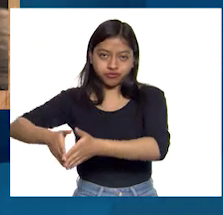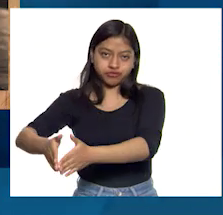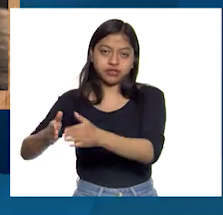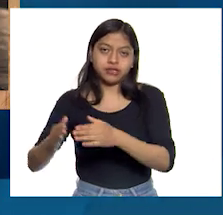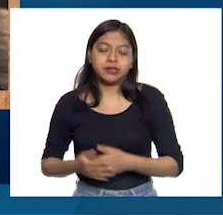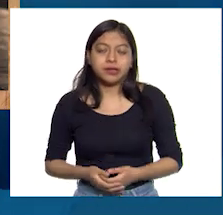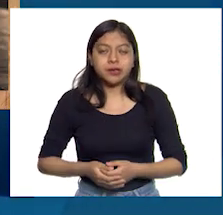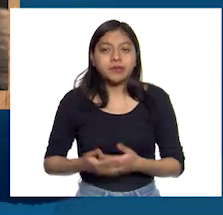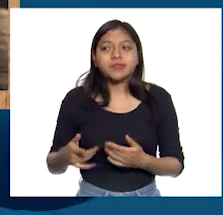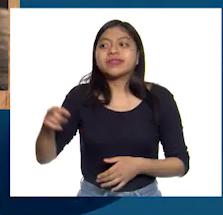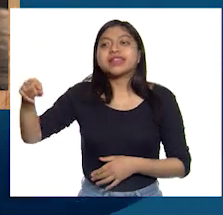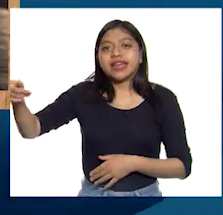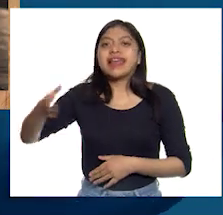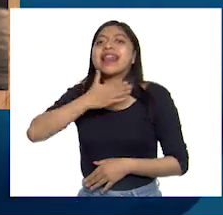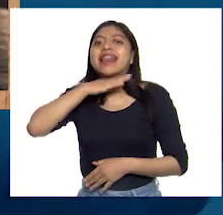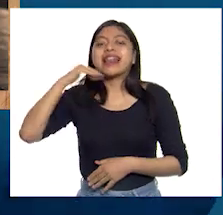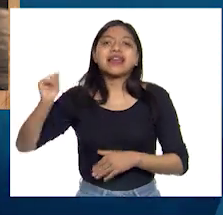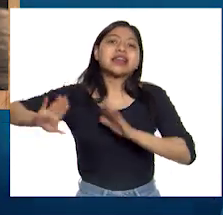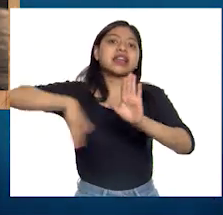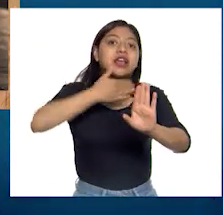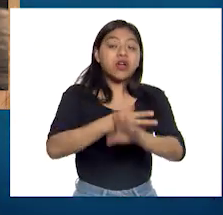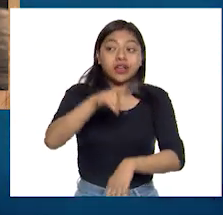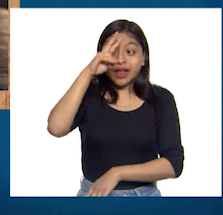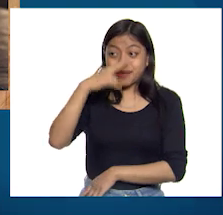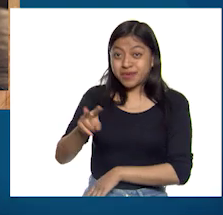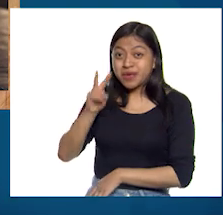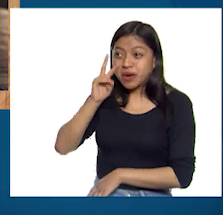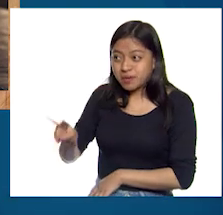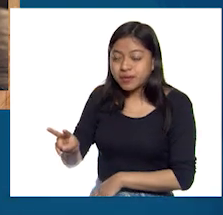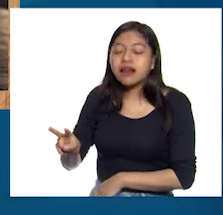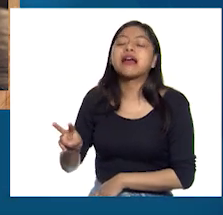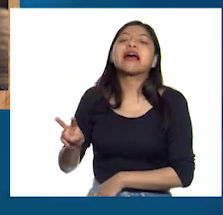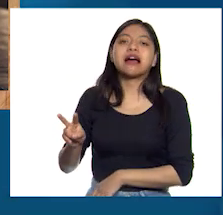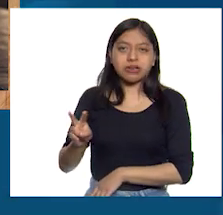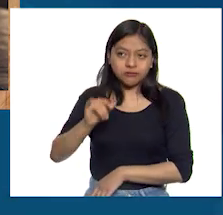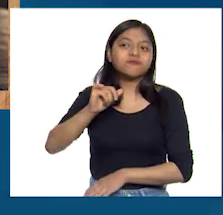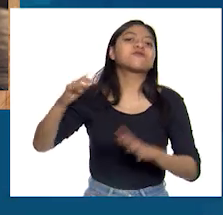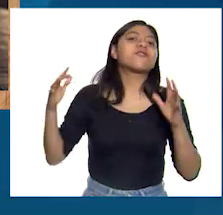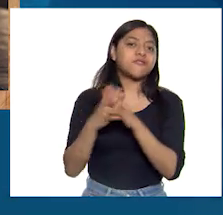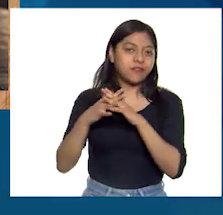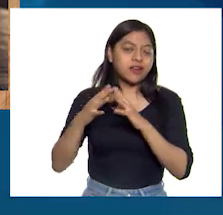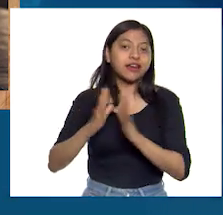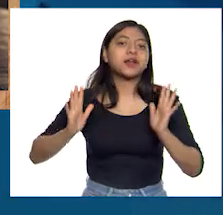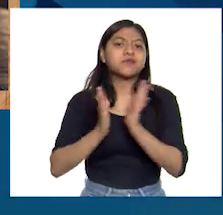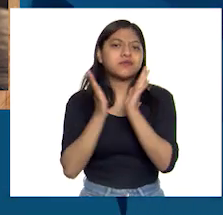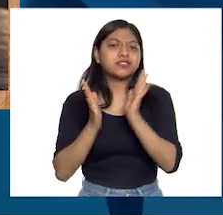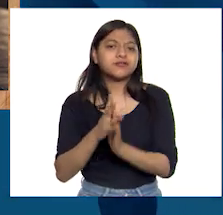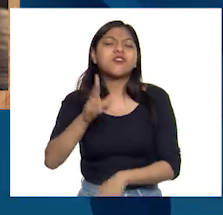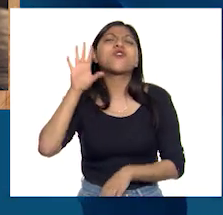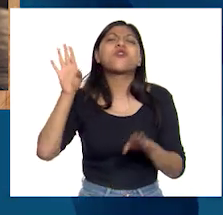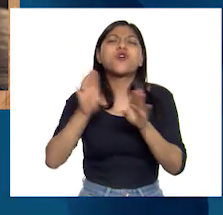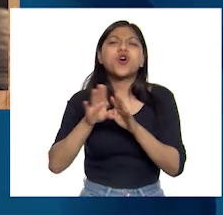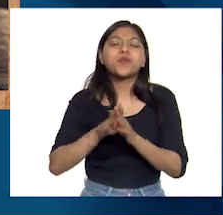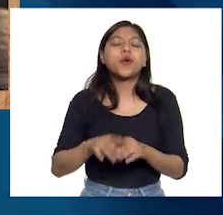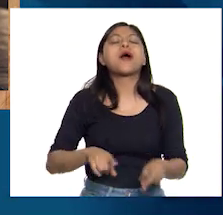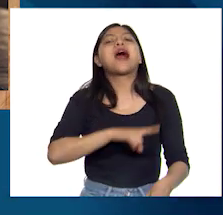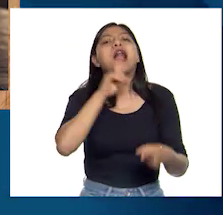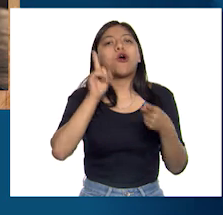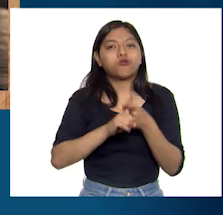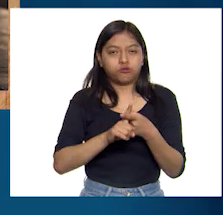alemanes. Este hecho provocó que México participara activamente en la guerra en 2 sentidos. Por un lado, desde un